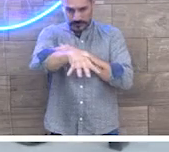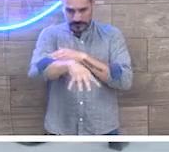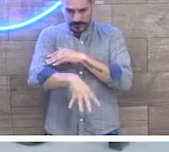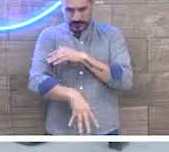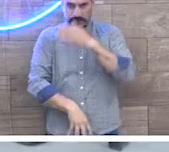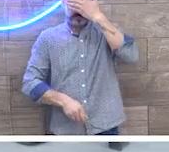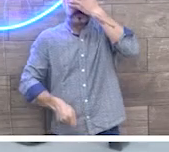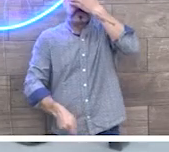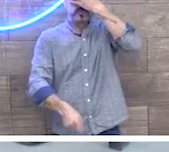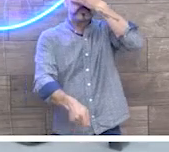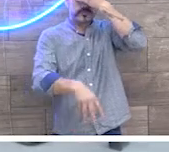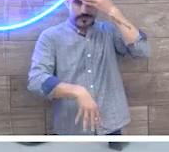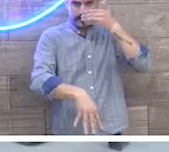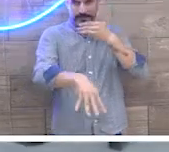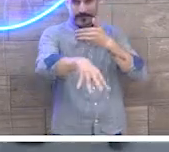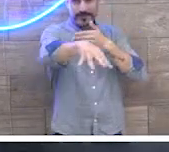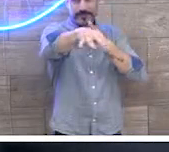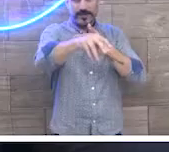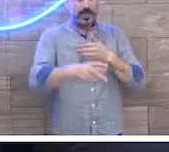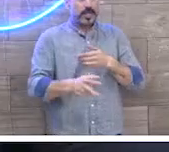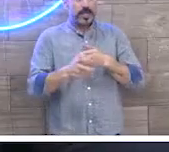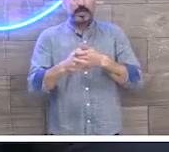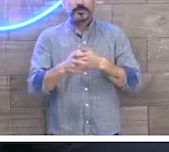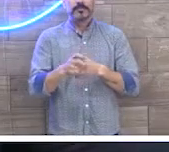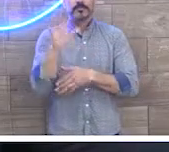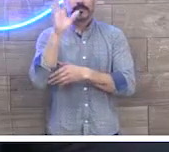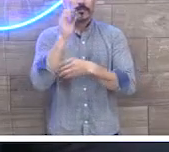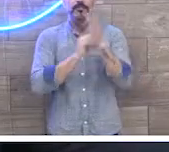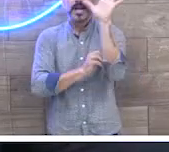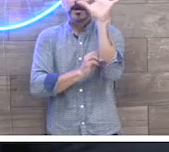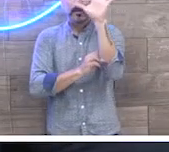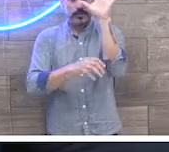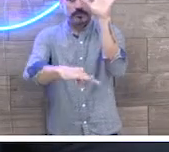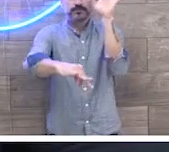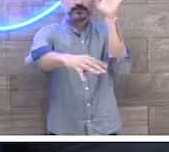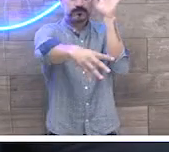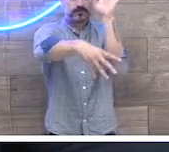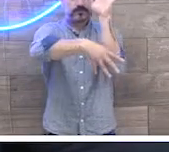las personas ciegas, y hay un árbol en medio de la